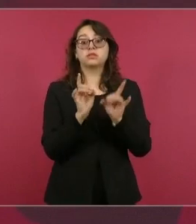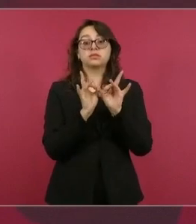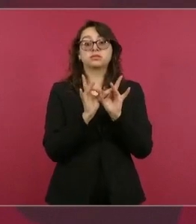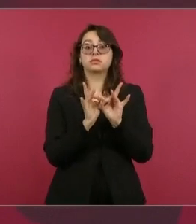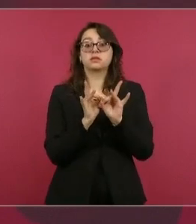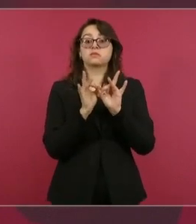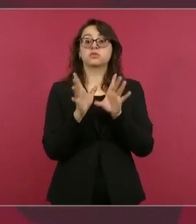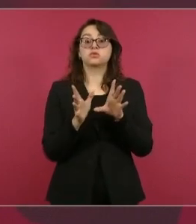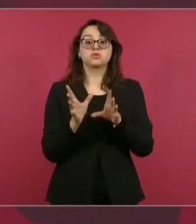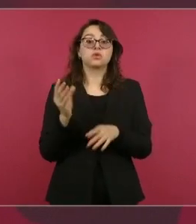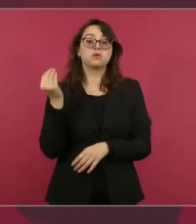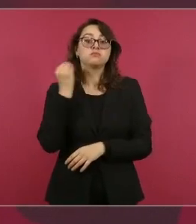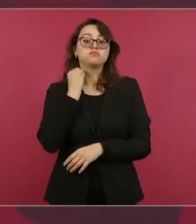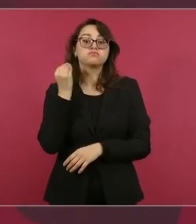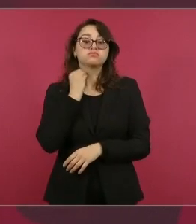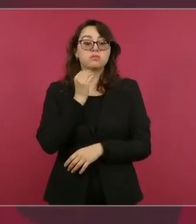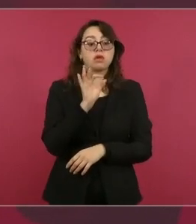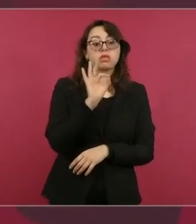huizachero